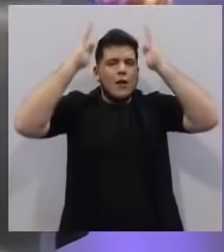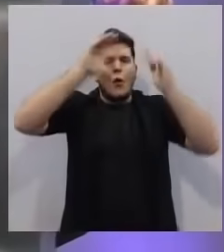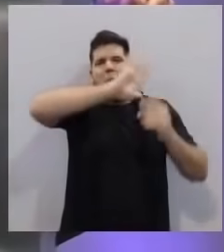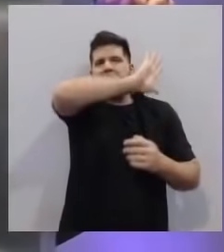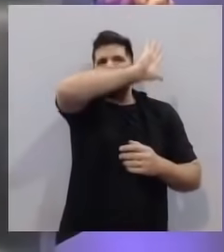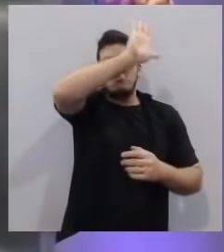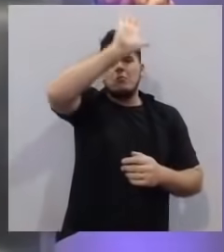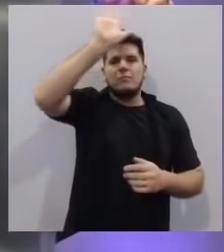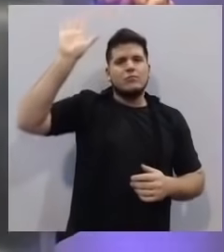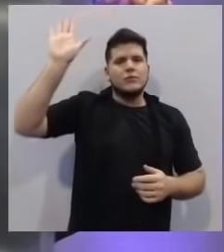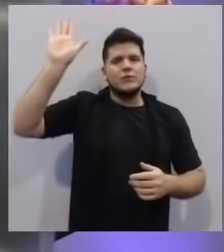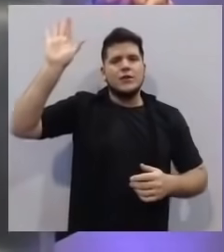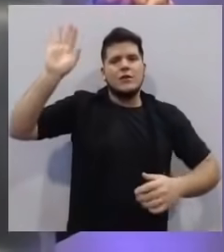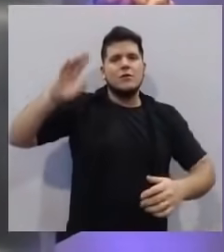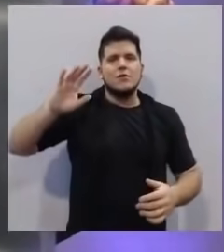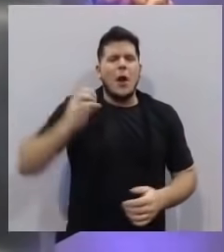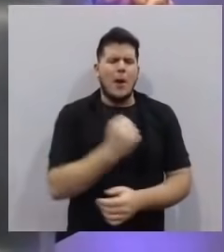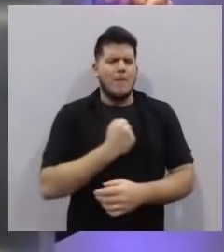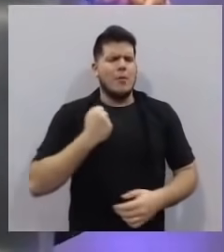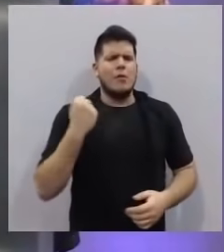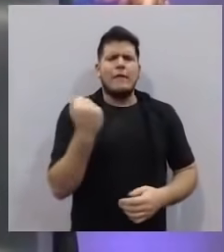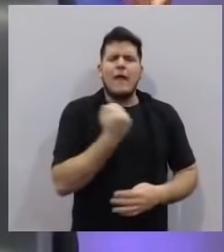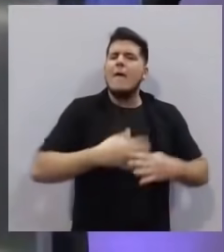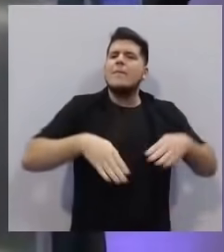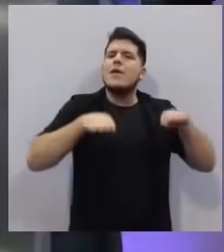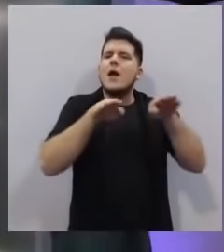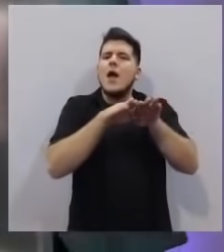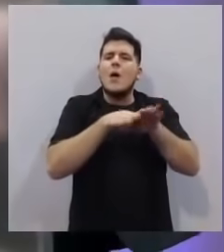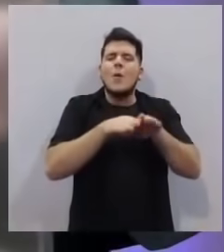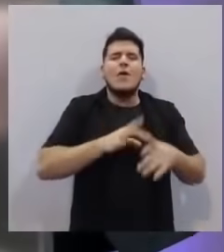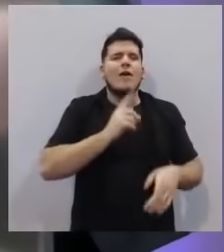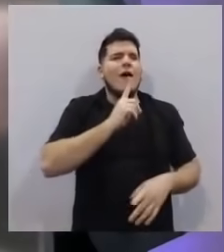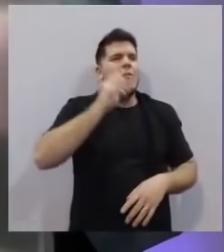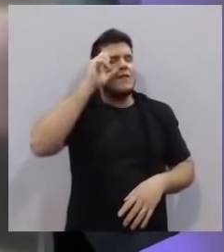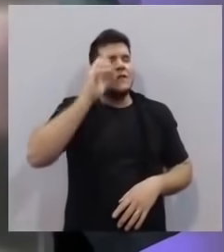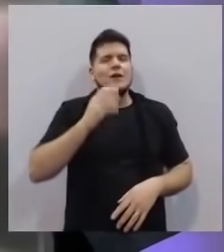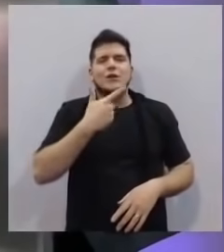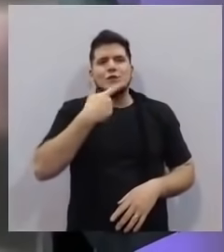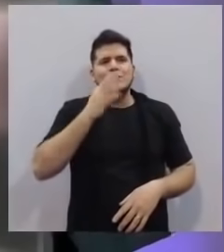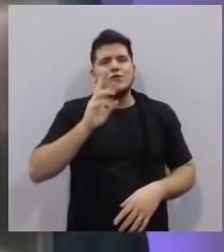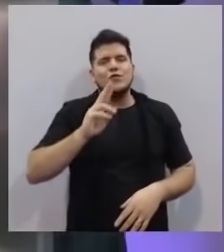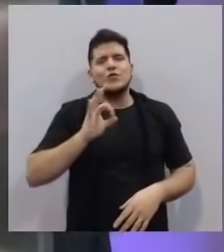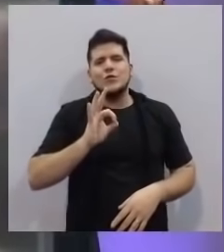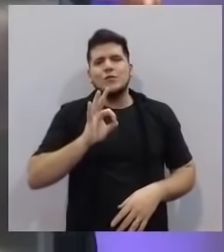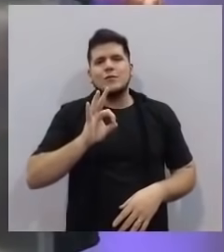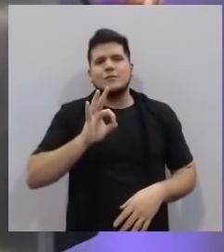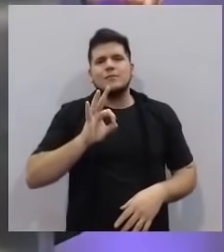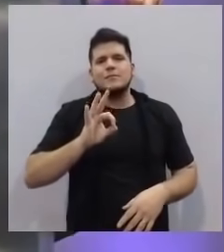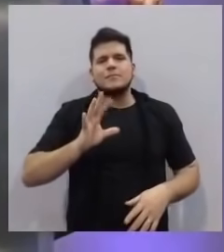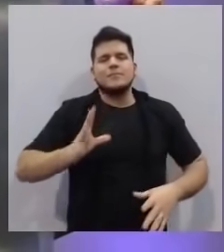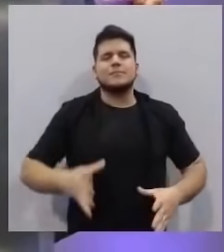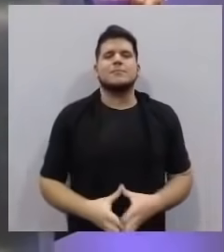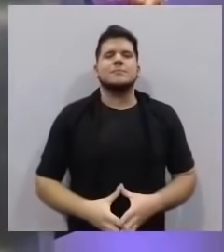el cual un hombre haya y lo esconde de nuevo y gozoso por